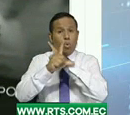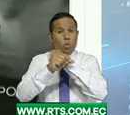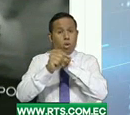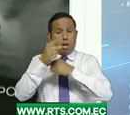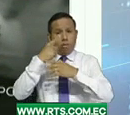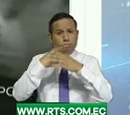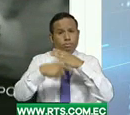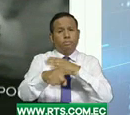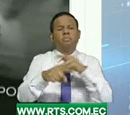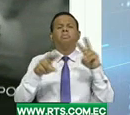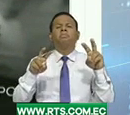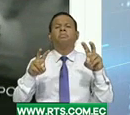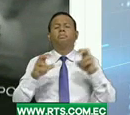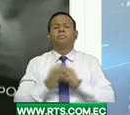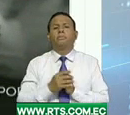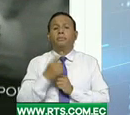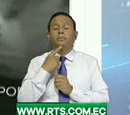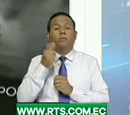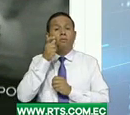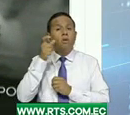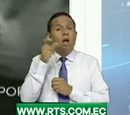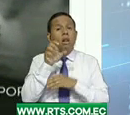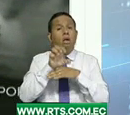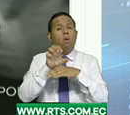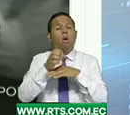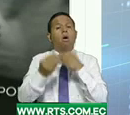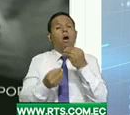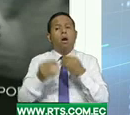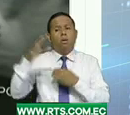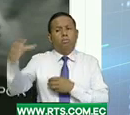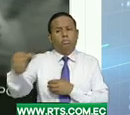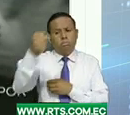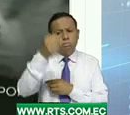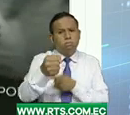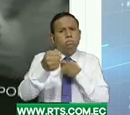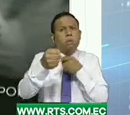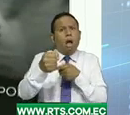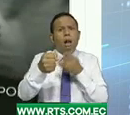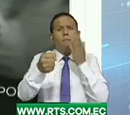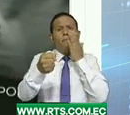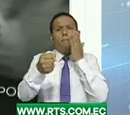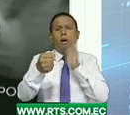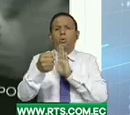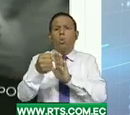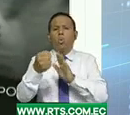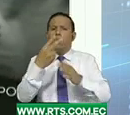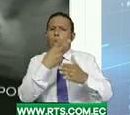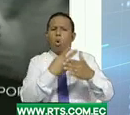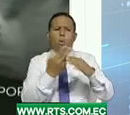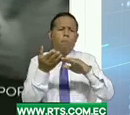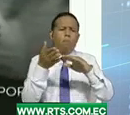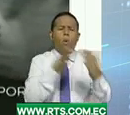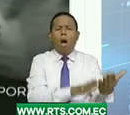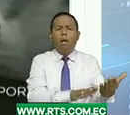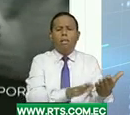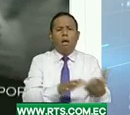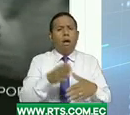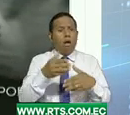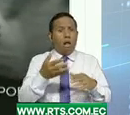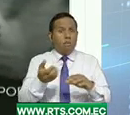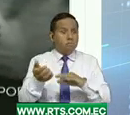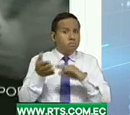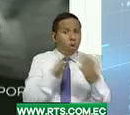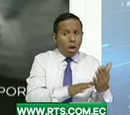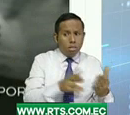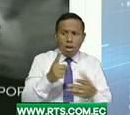siguiente: Fiscalía de Ecuador procesa a presunto asesino de su madre. Fue aprehendido momentos después de cometido el crimen, tras